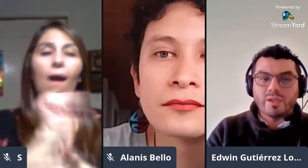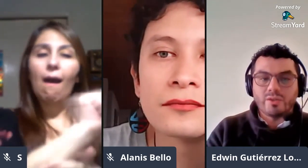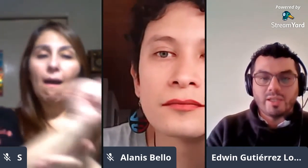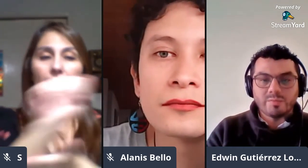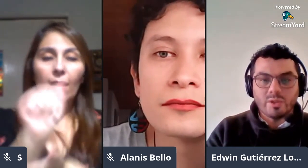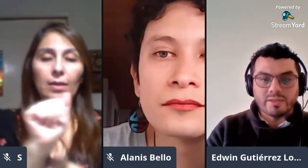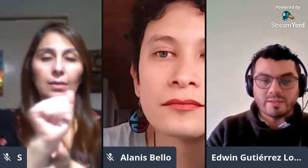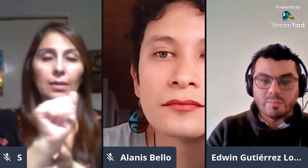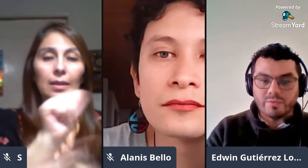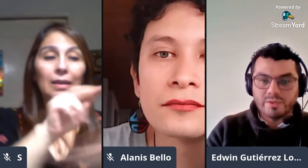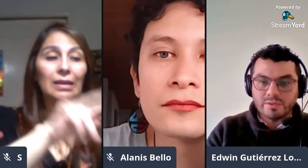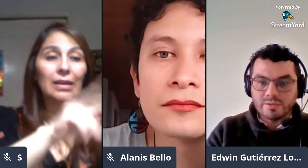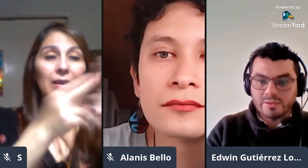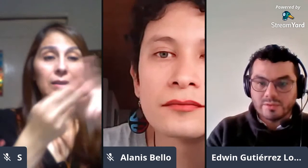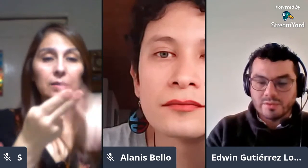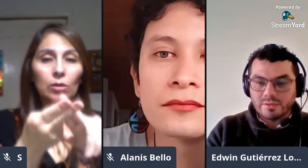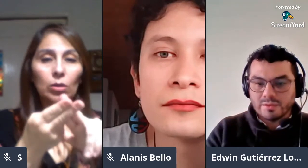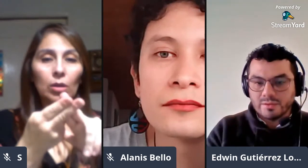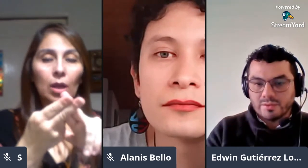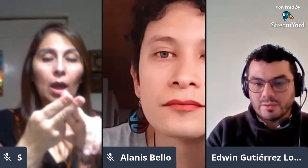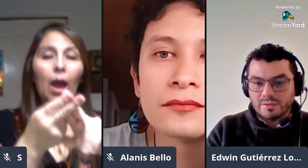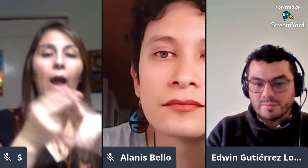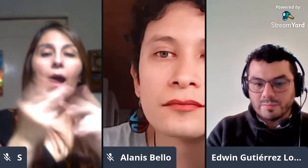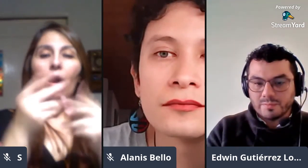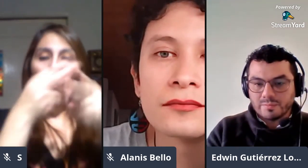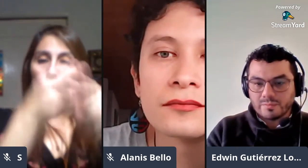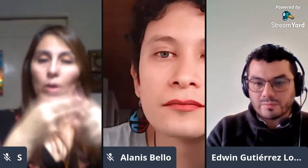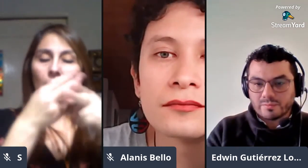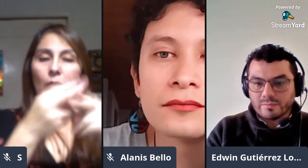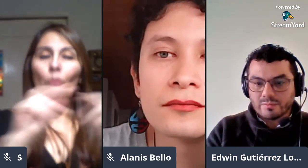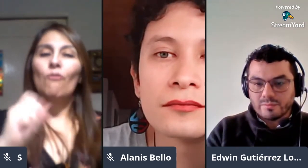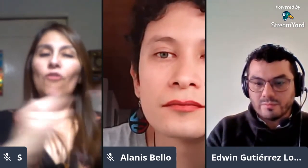al cuidado y a las violencias, profe?